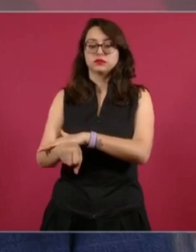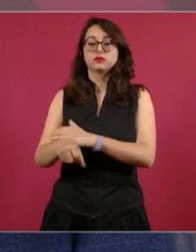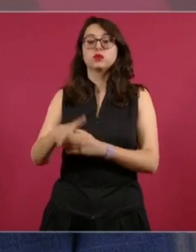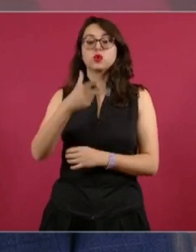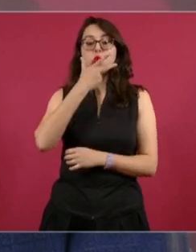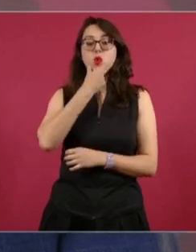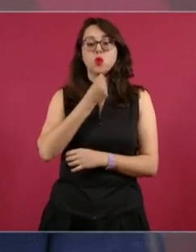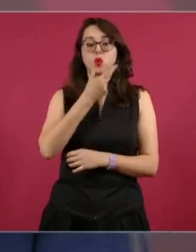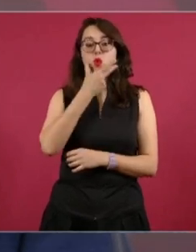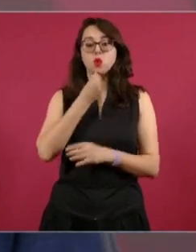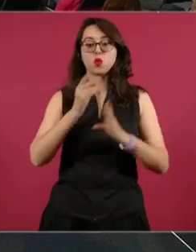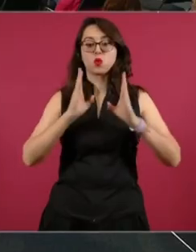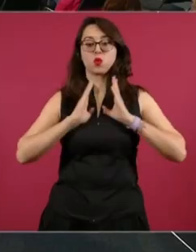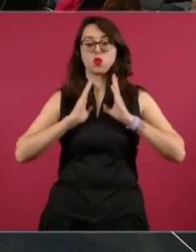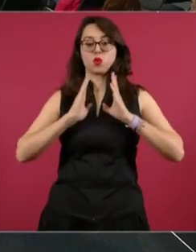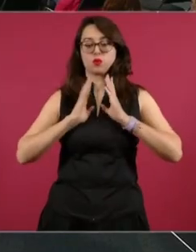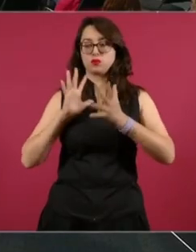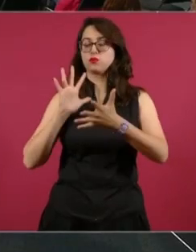militar